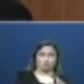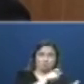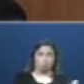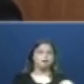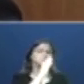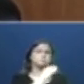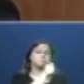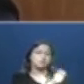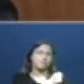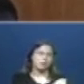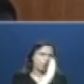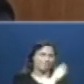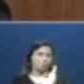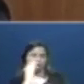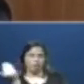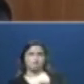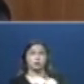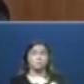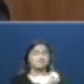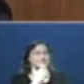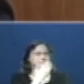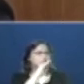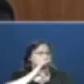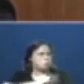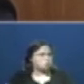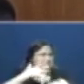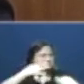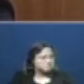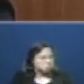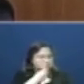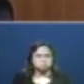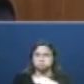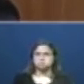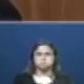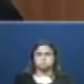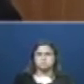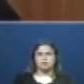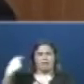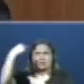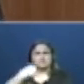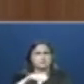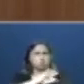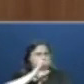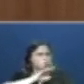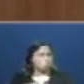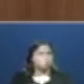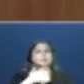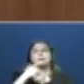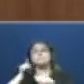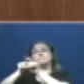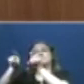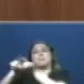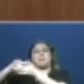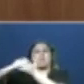indirectos mientras cumpla todas las condiciones de seguridad que sean exigibles a juicio de los organismos